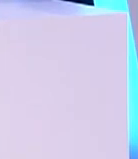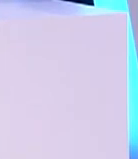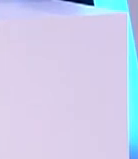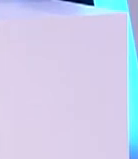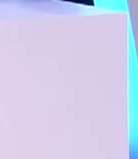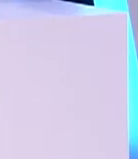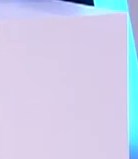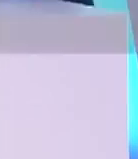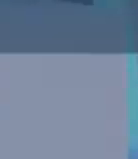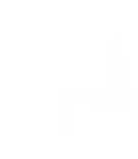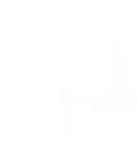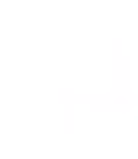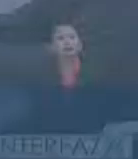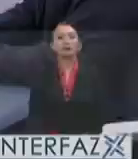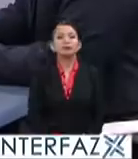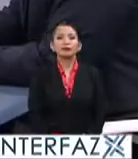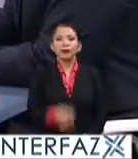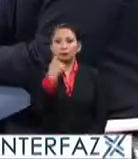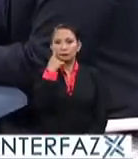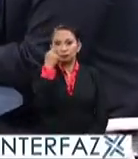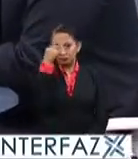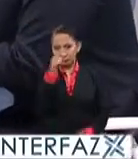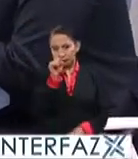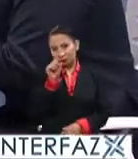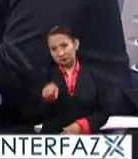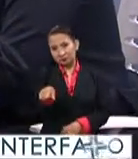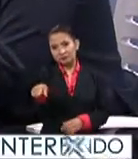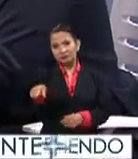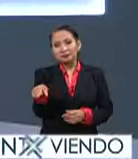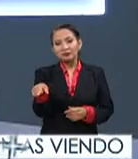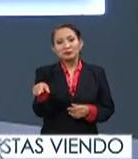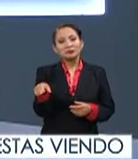Escuche usted. Yo creo que justamente